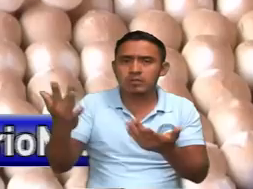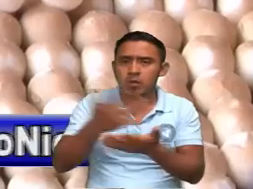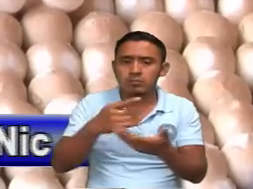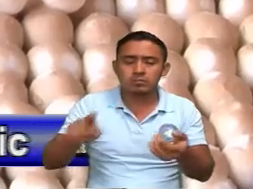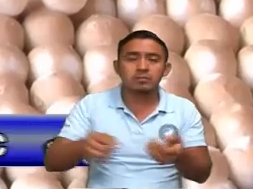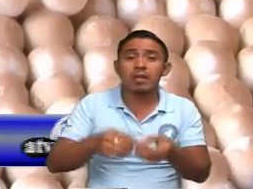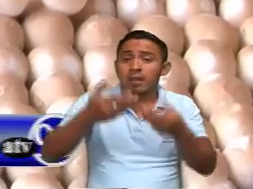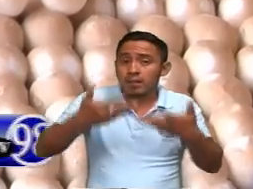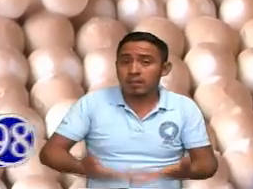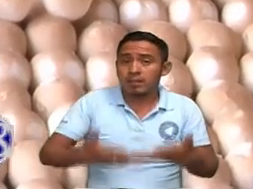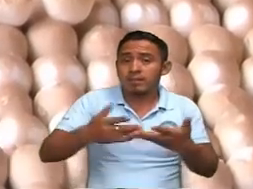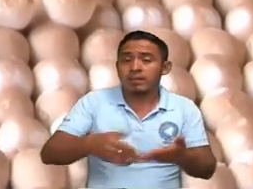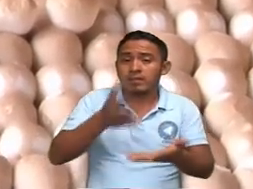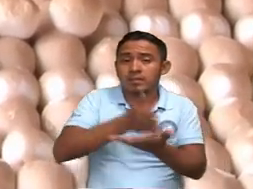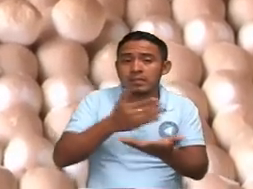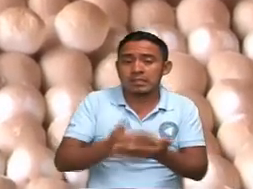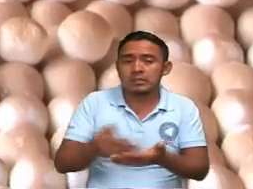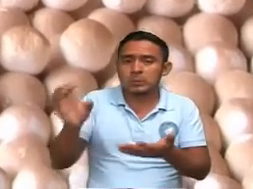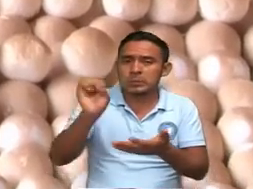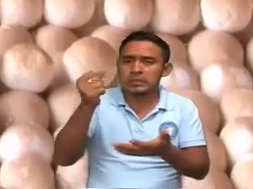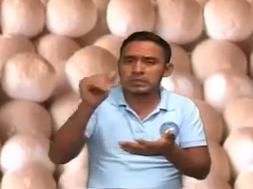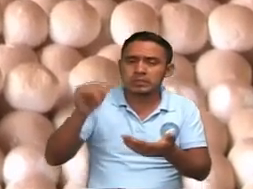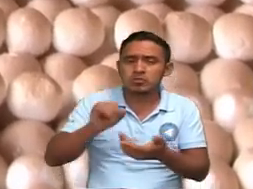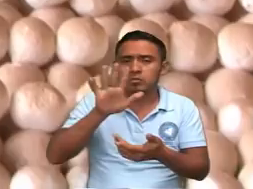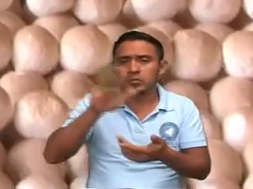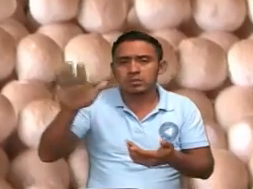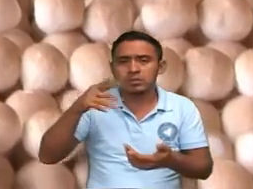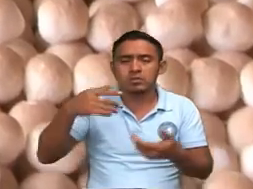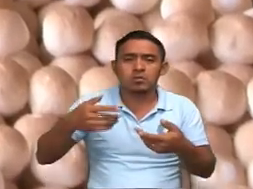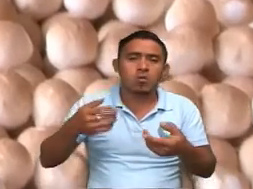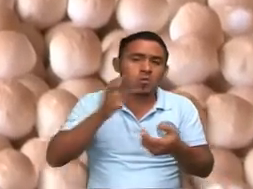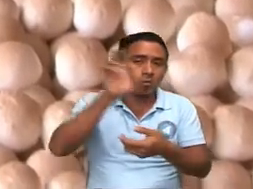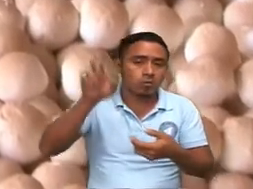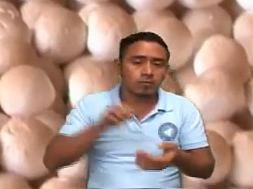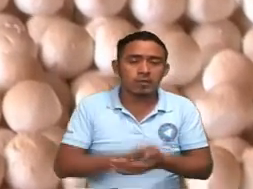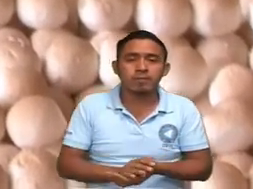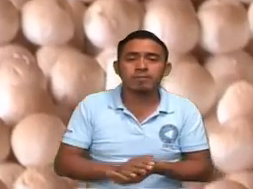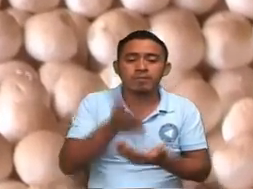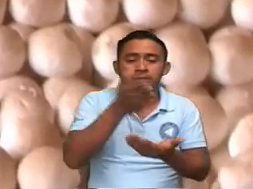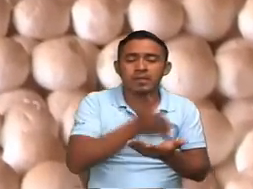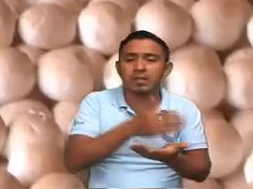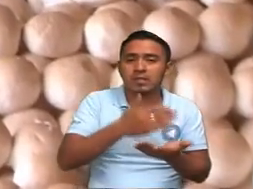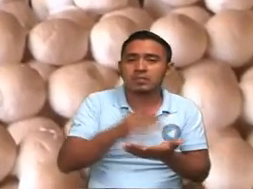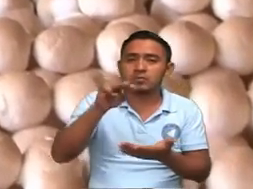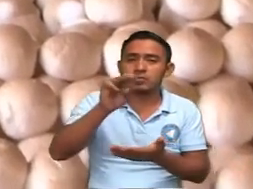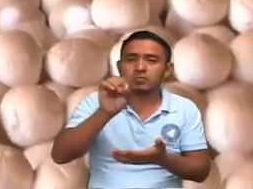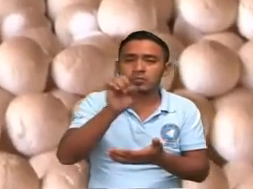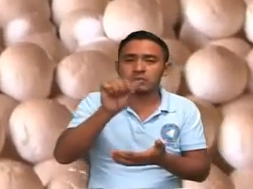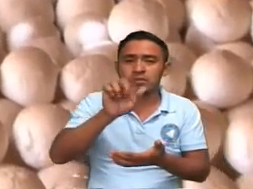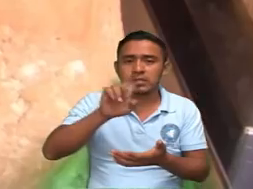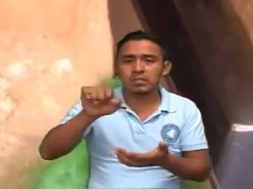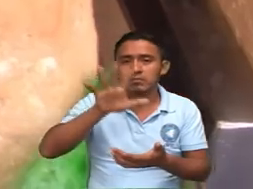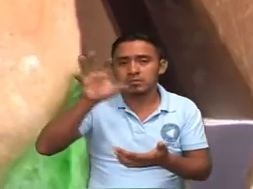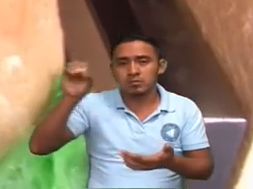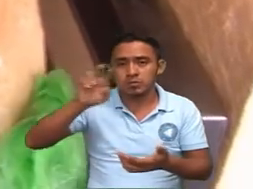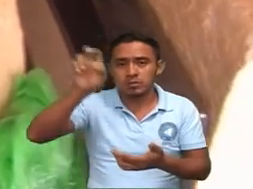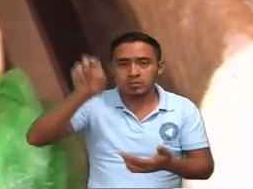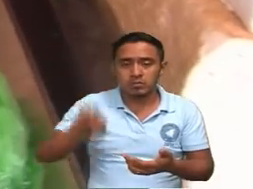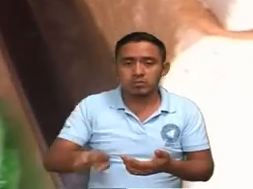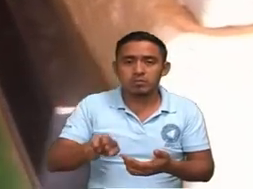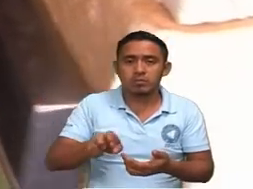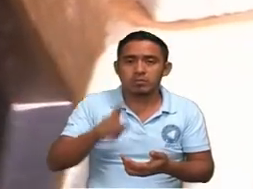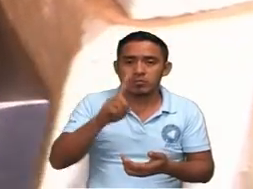libra de queso seco cuesta 55 córdobas, mientras que el queso mozzarella cuesta 50